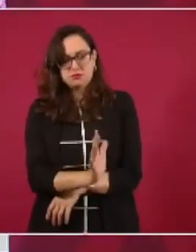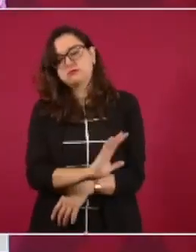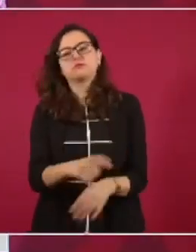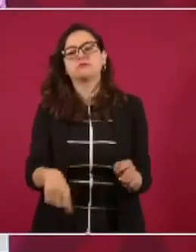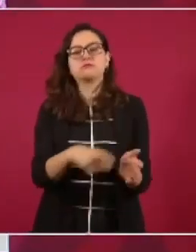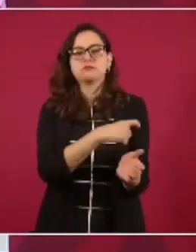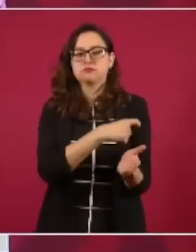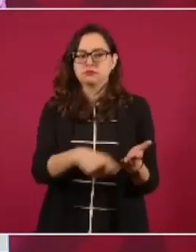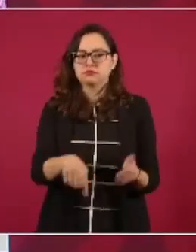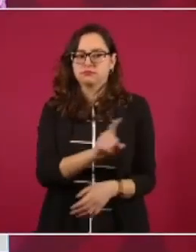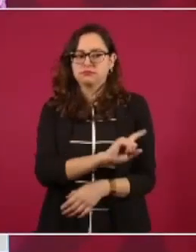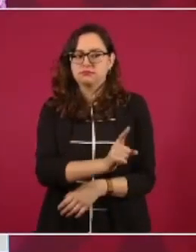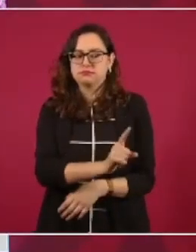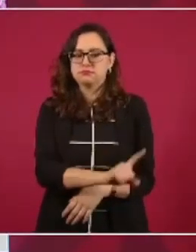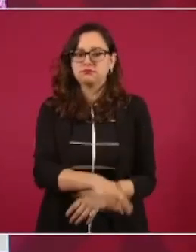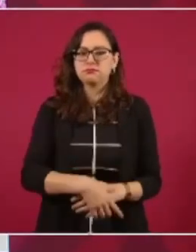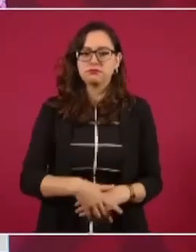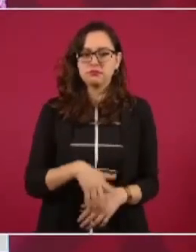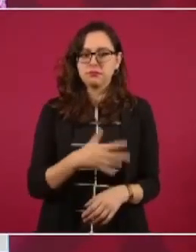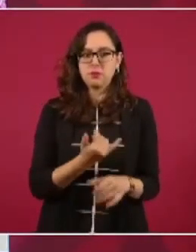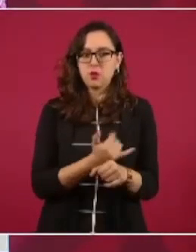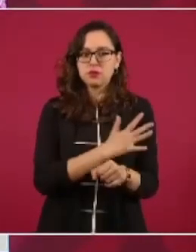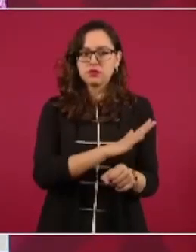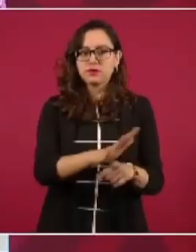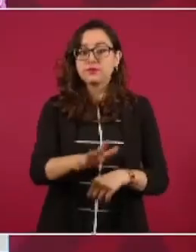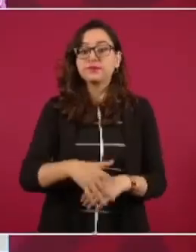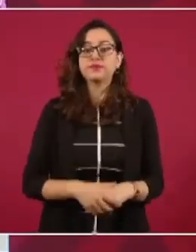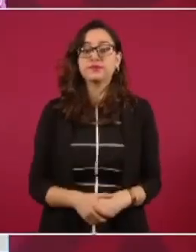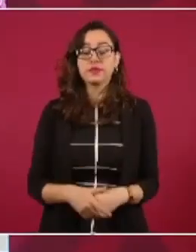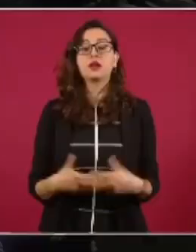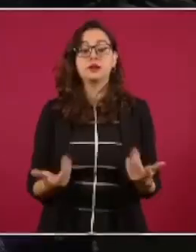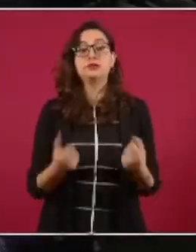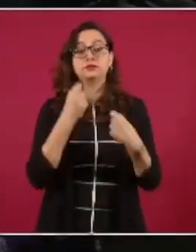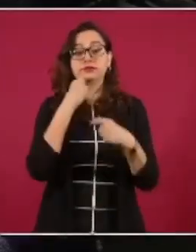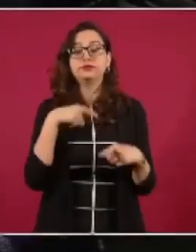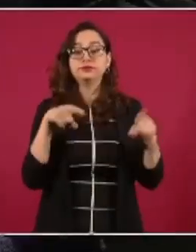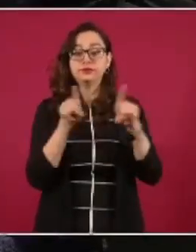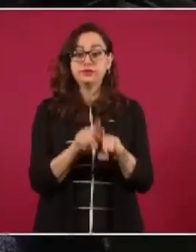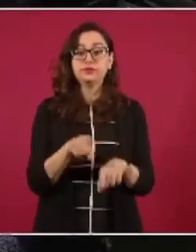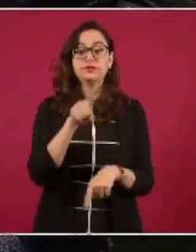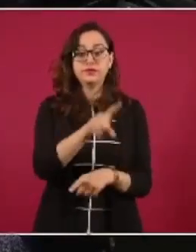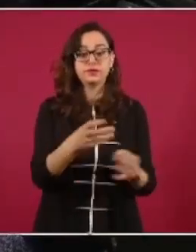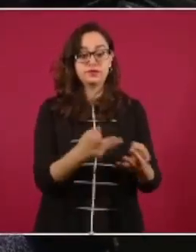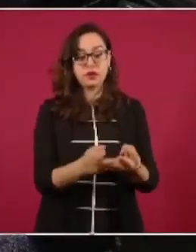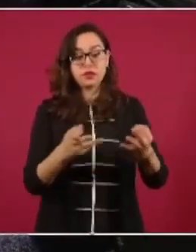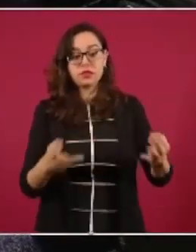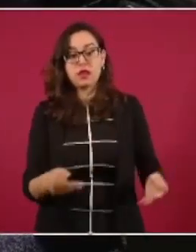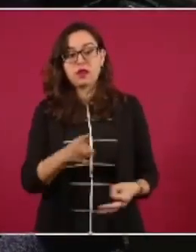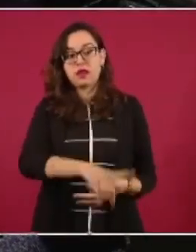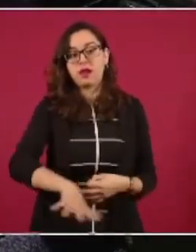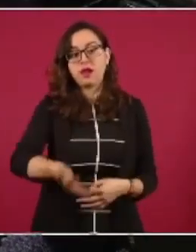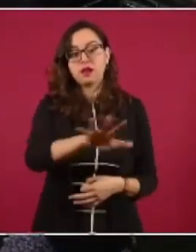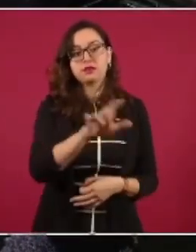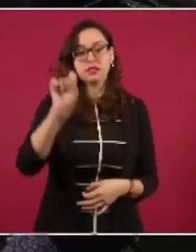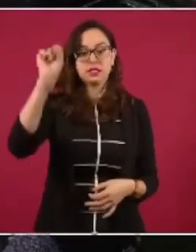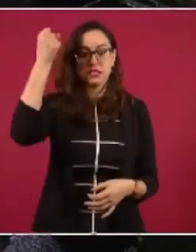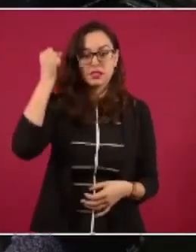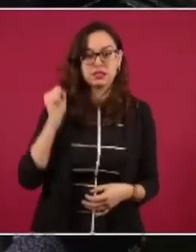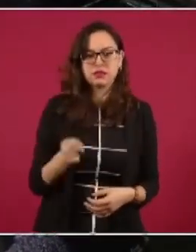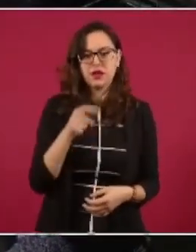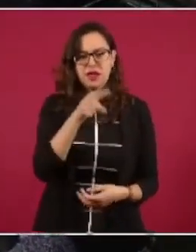no es fácil el acceso para centros,